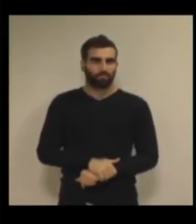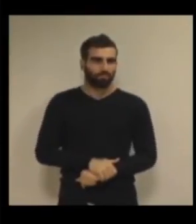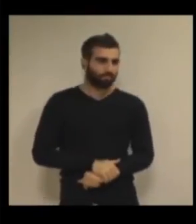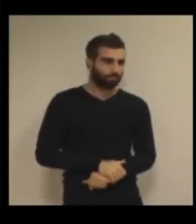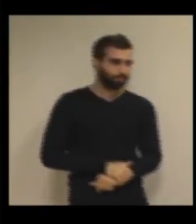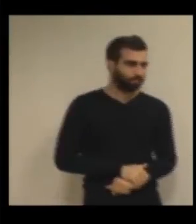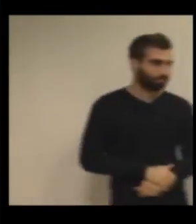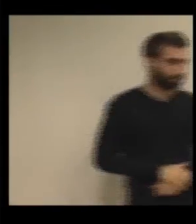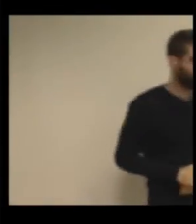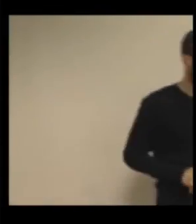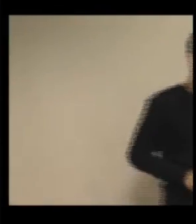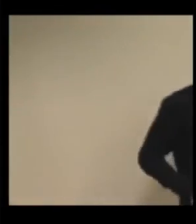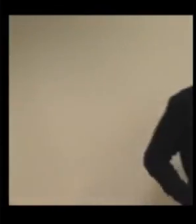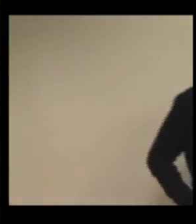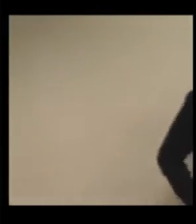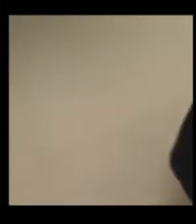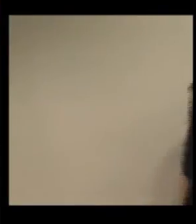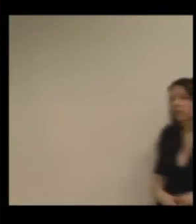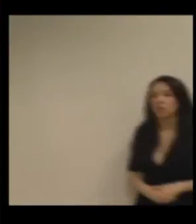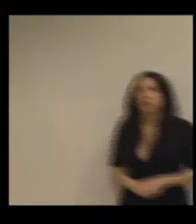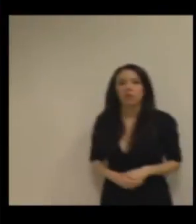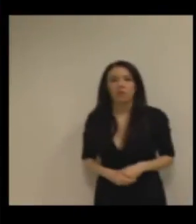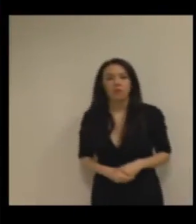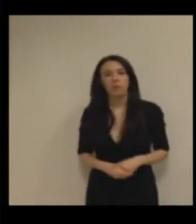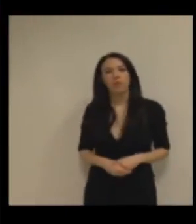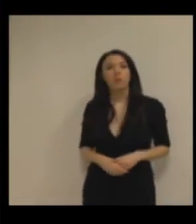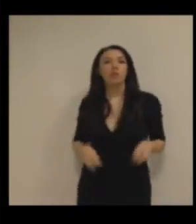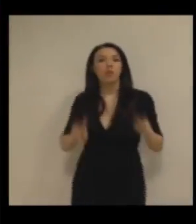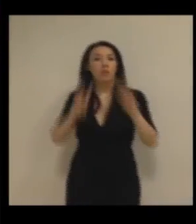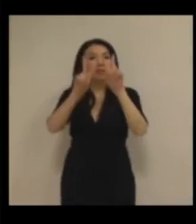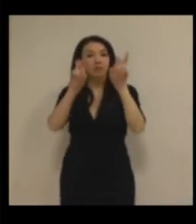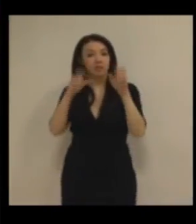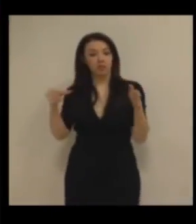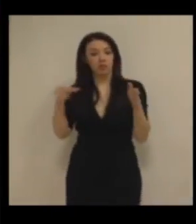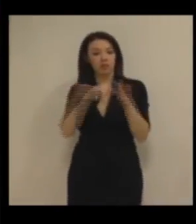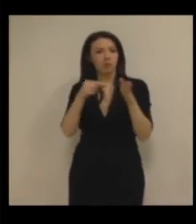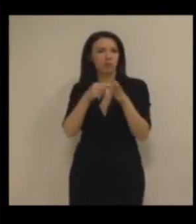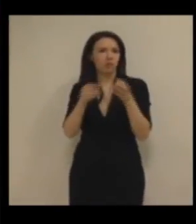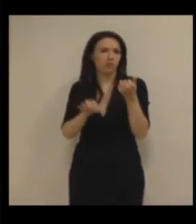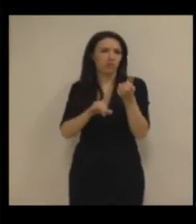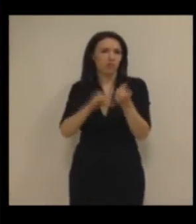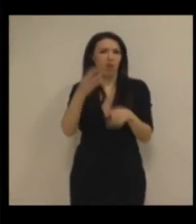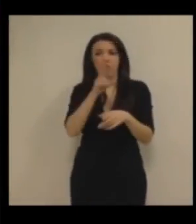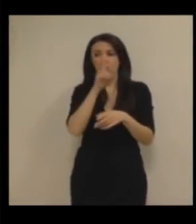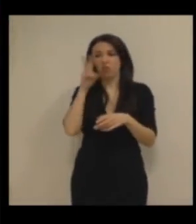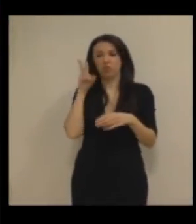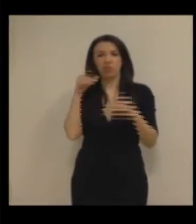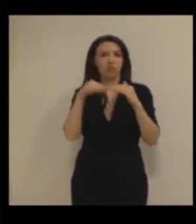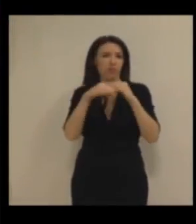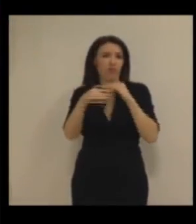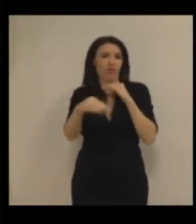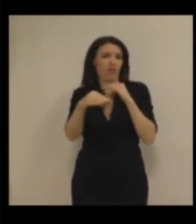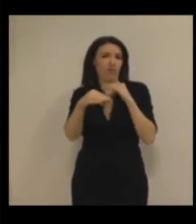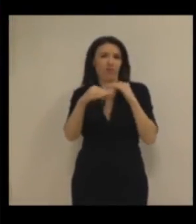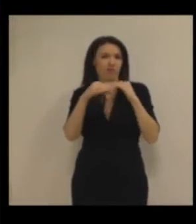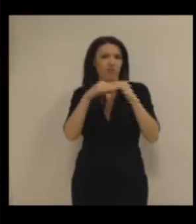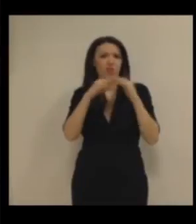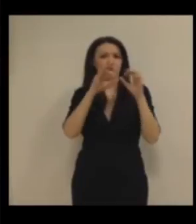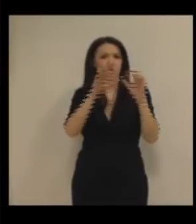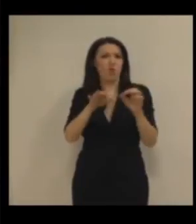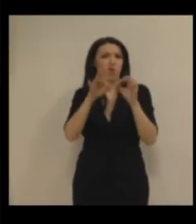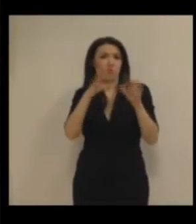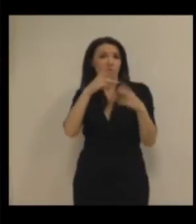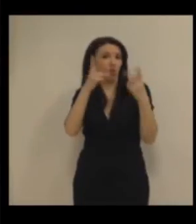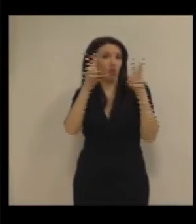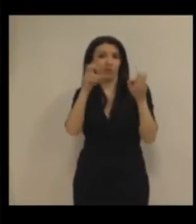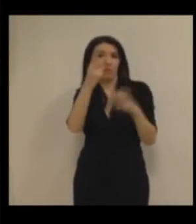las conexiones USB, sabemos, afortunadamente hace dos años se estandarizó por temas económicos y bienvenido